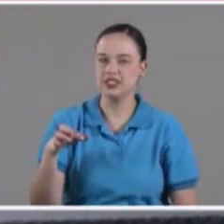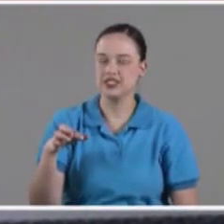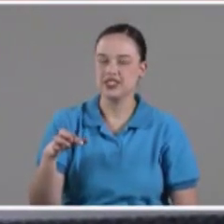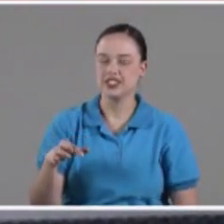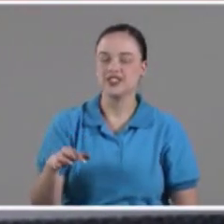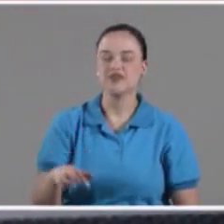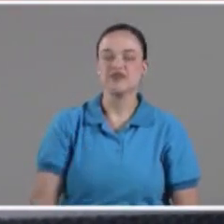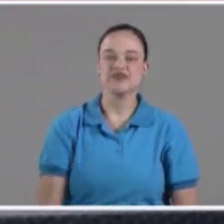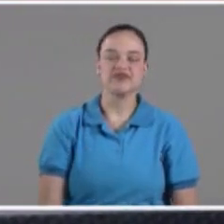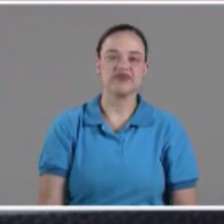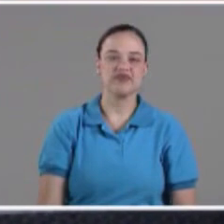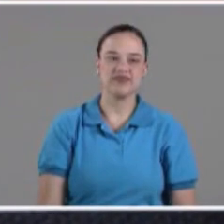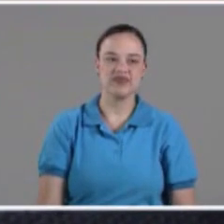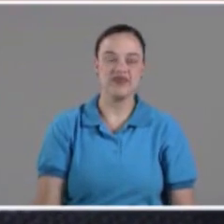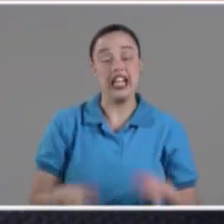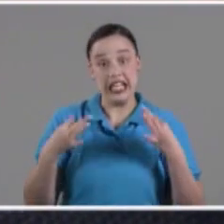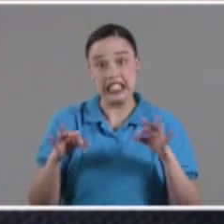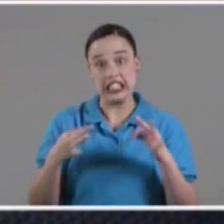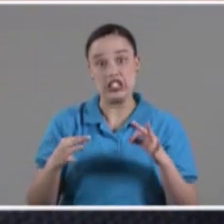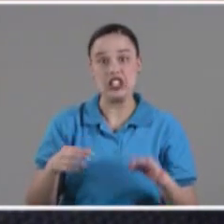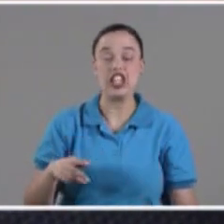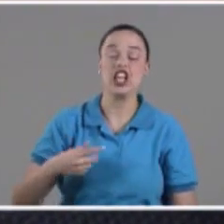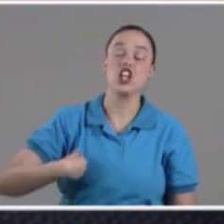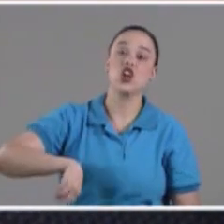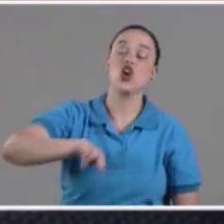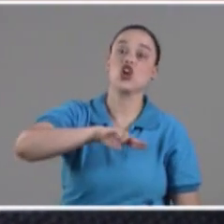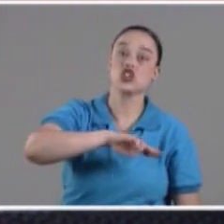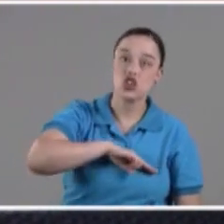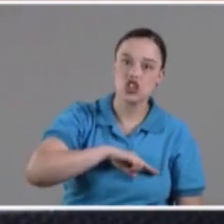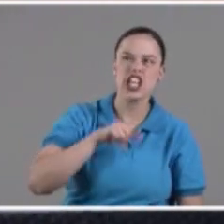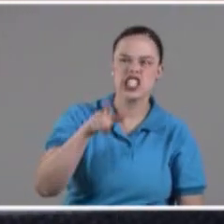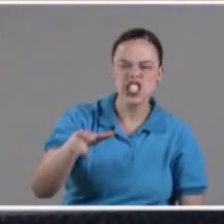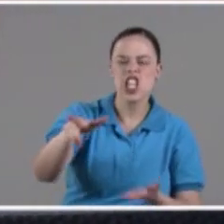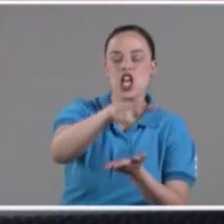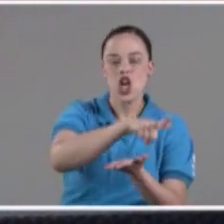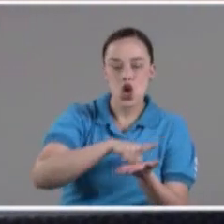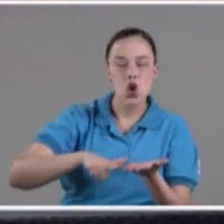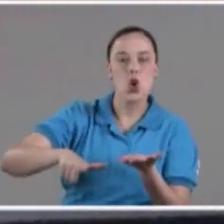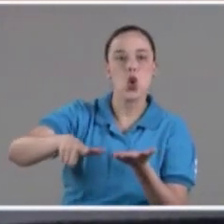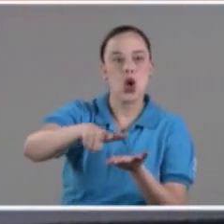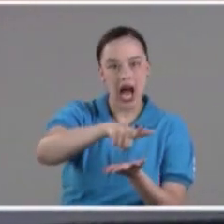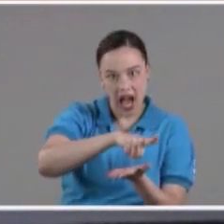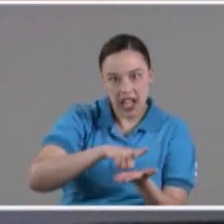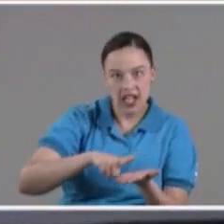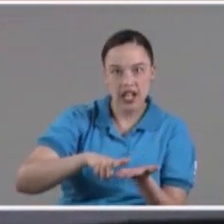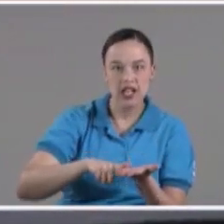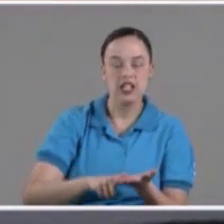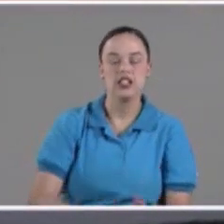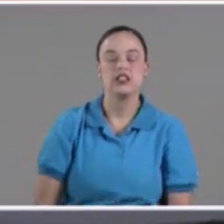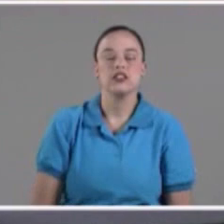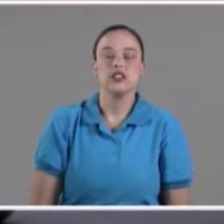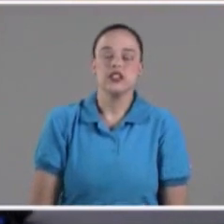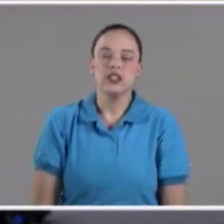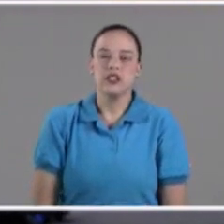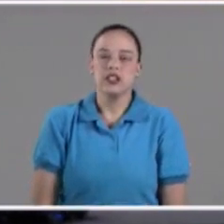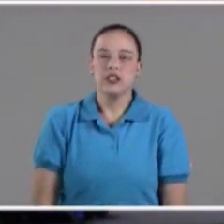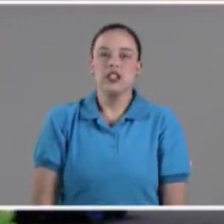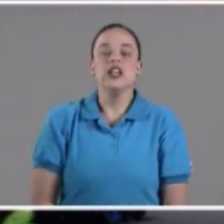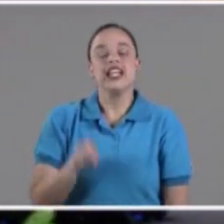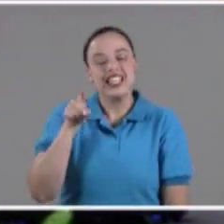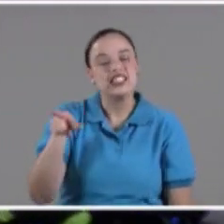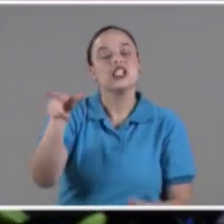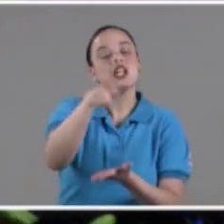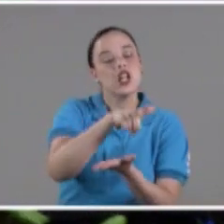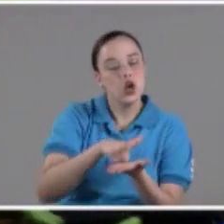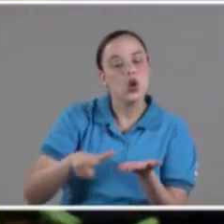en la era ese tres sin flor Ese es el